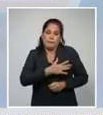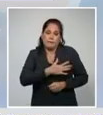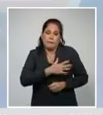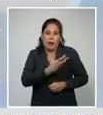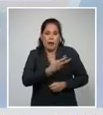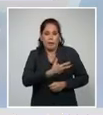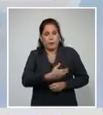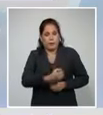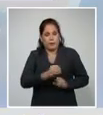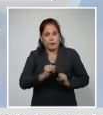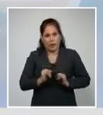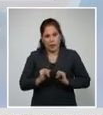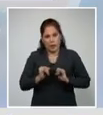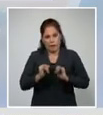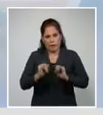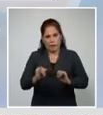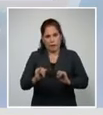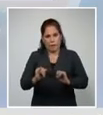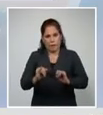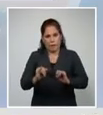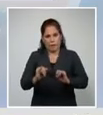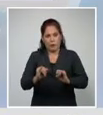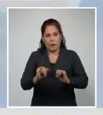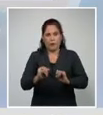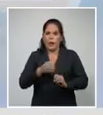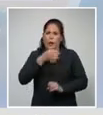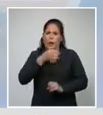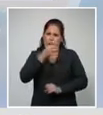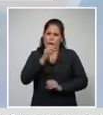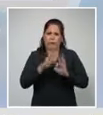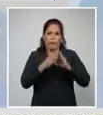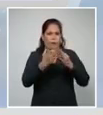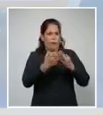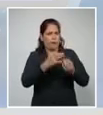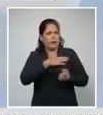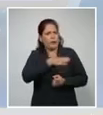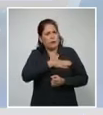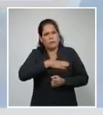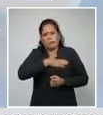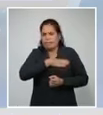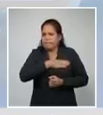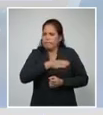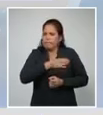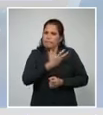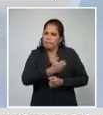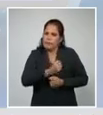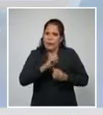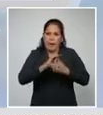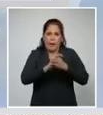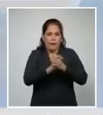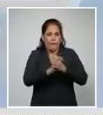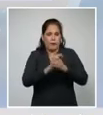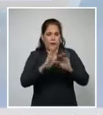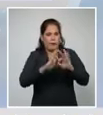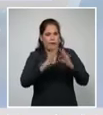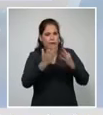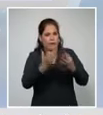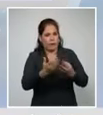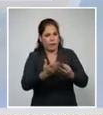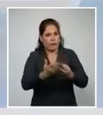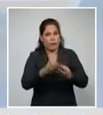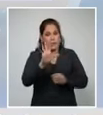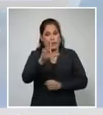tuvimos que informar, lamentamos y dimos las condolencias a sus familiares, amistades, por